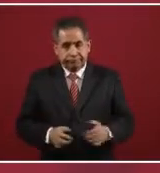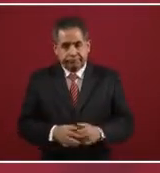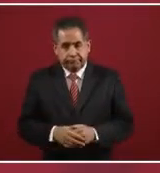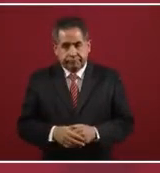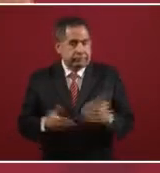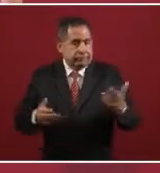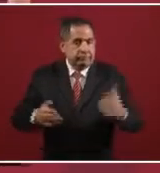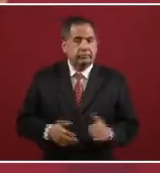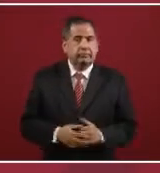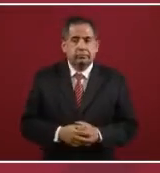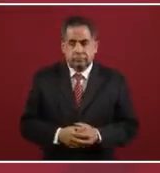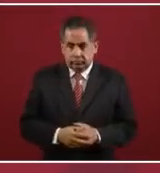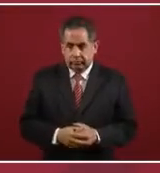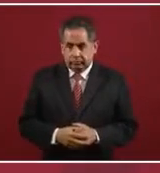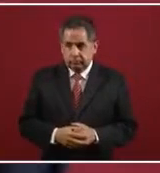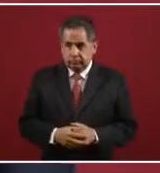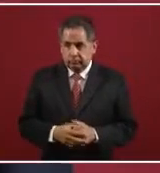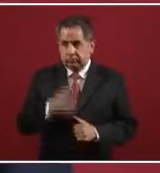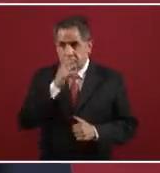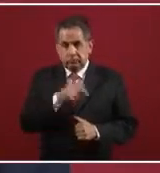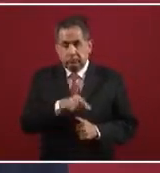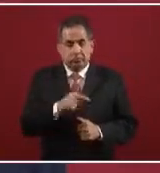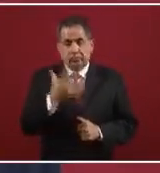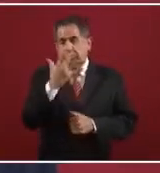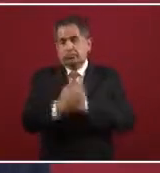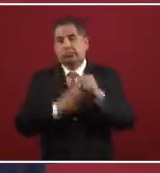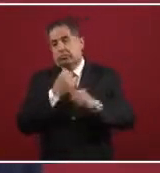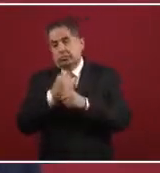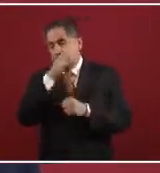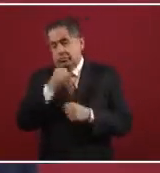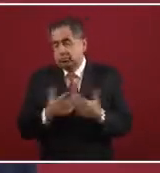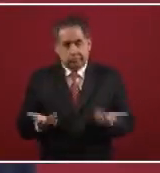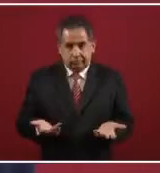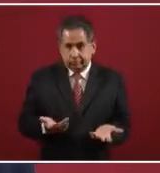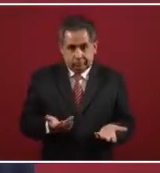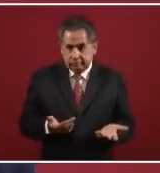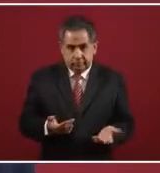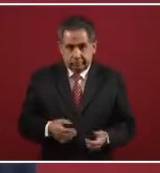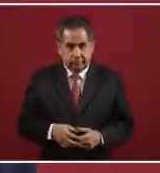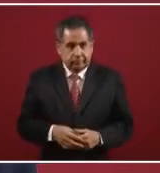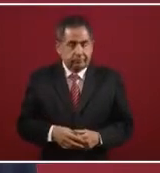Y entonces no pueden haber 5 años.